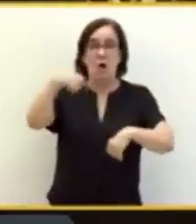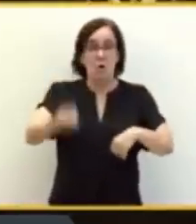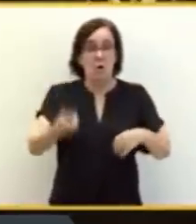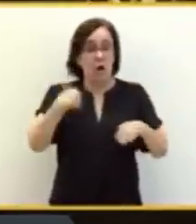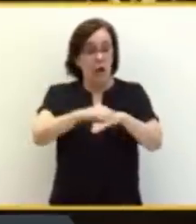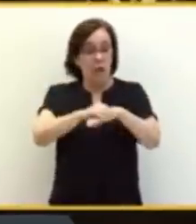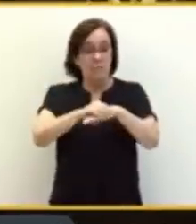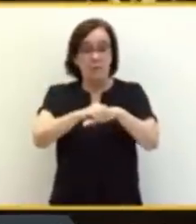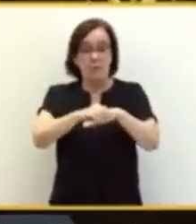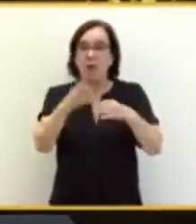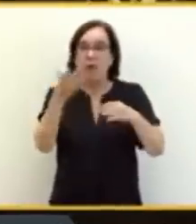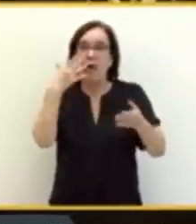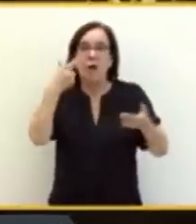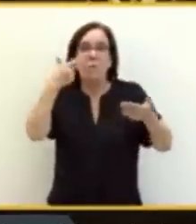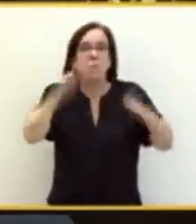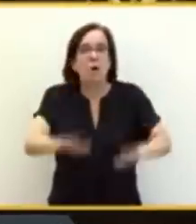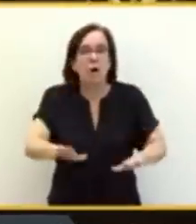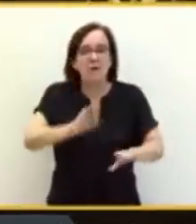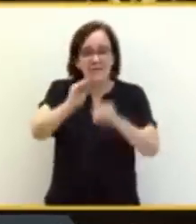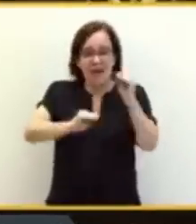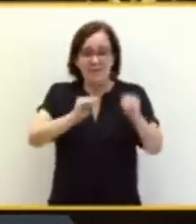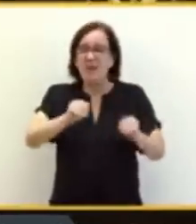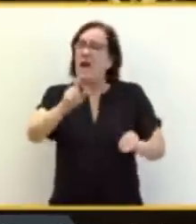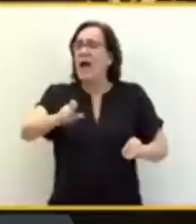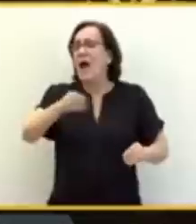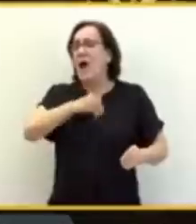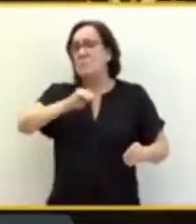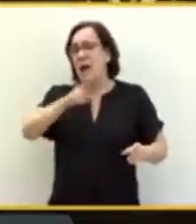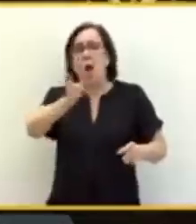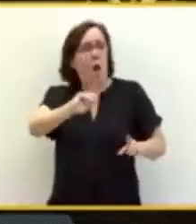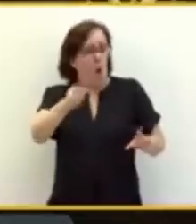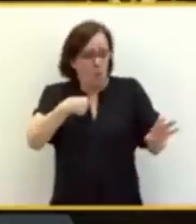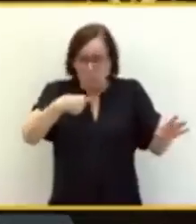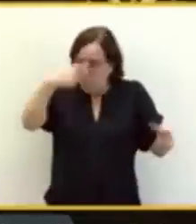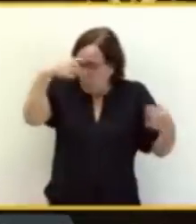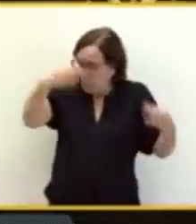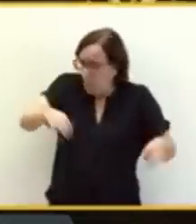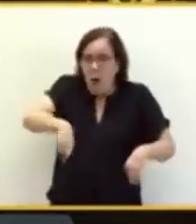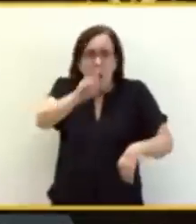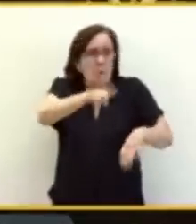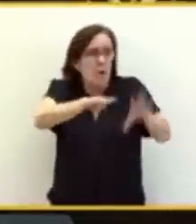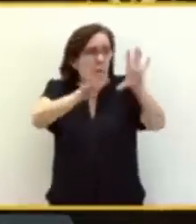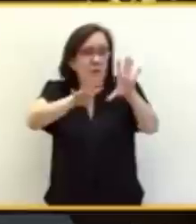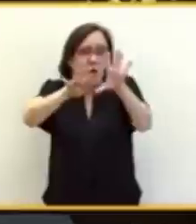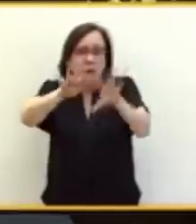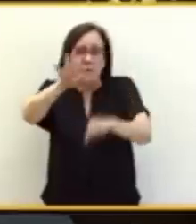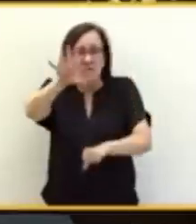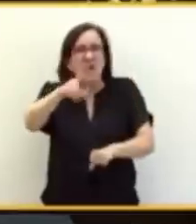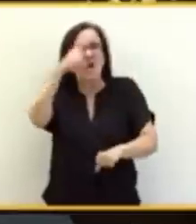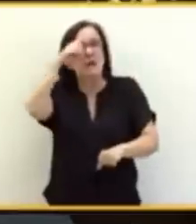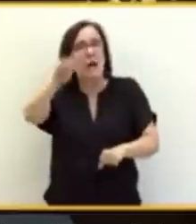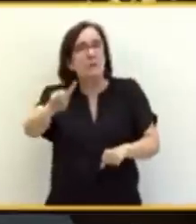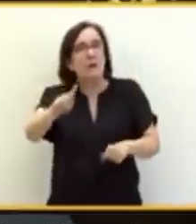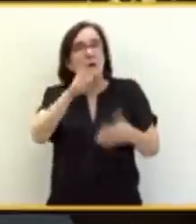cuando esa amistad quedó al descubierto, trató de hacer creer a toda España que usted no sabía en 1995 lo que se